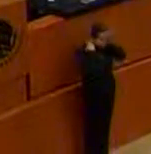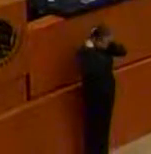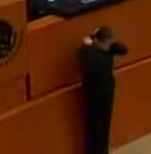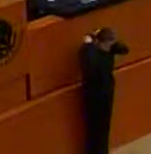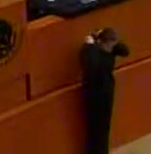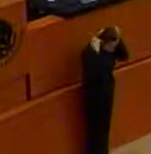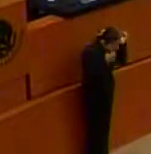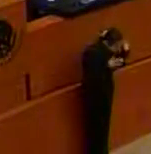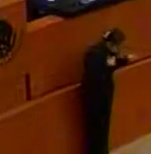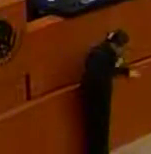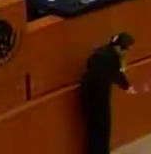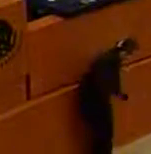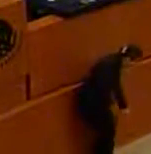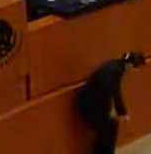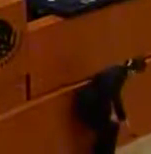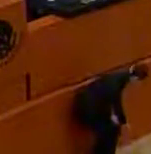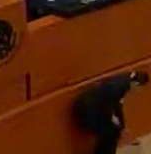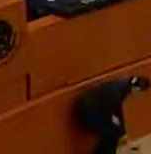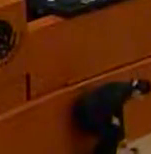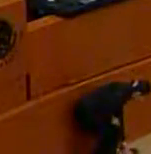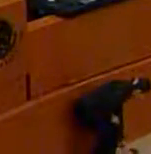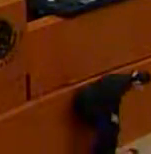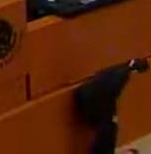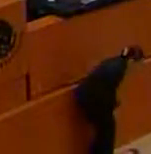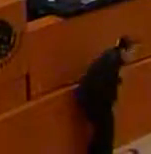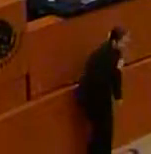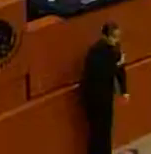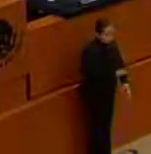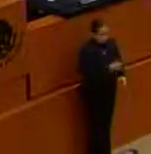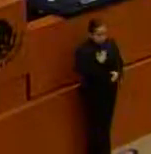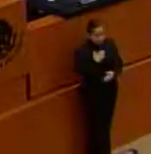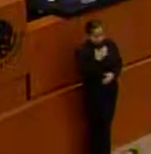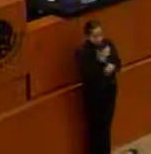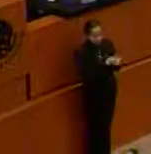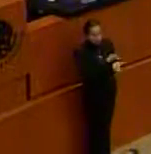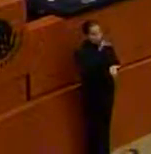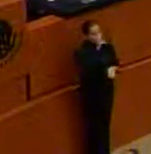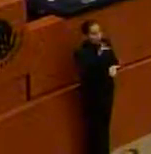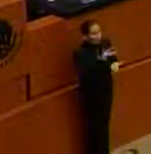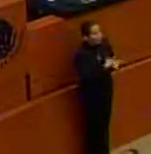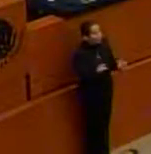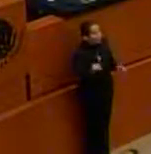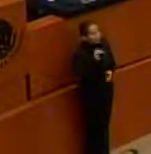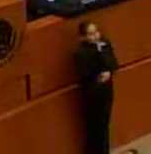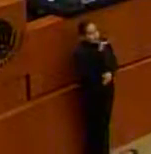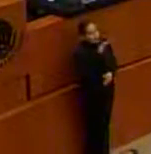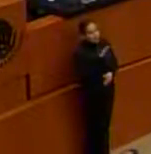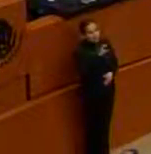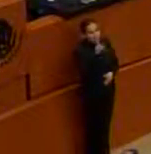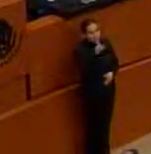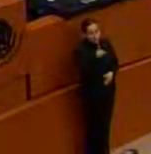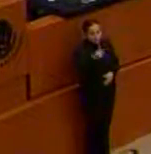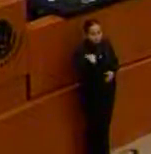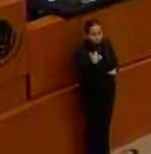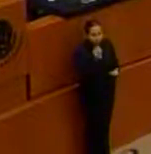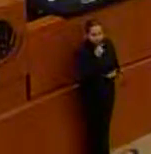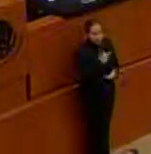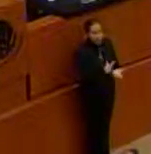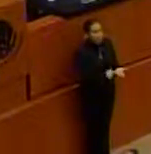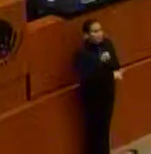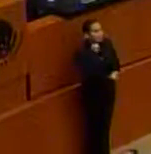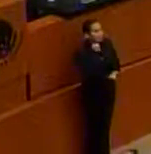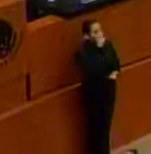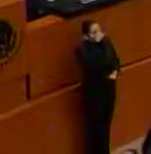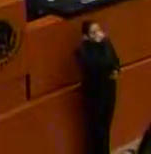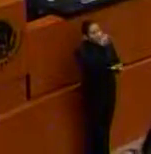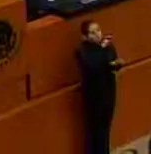Bueno, pues muy buenas tardes. Primero que nada, quisiera agradecer al Instituto Belisario Domínguez del